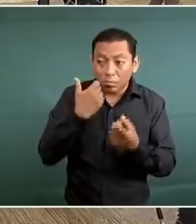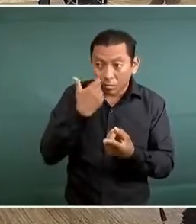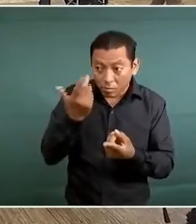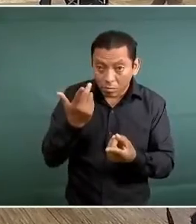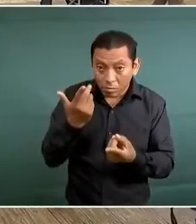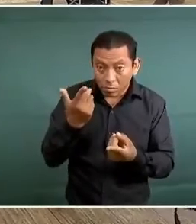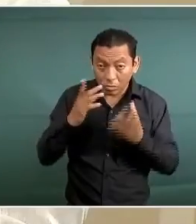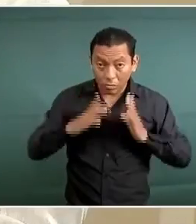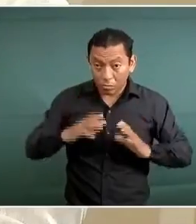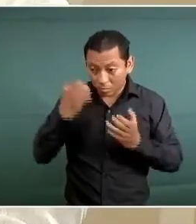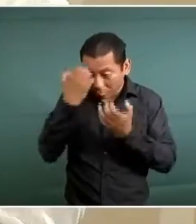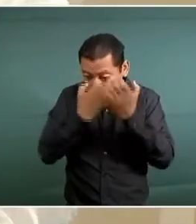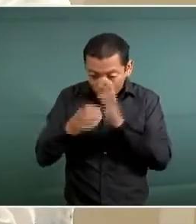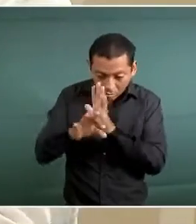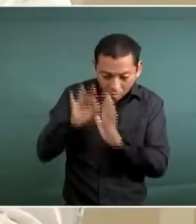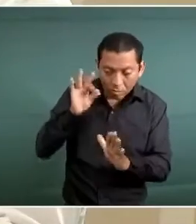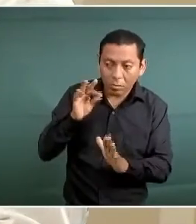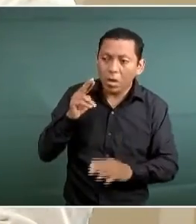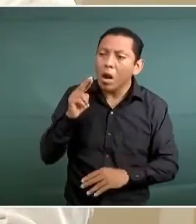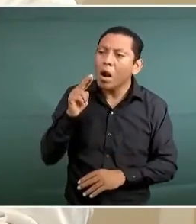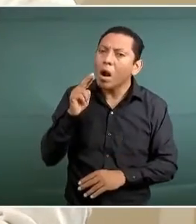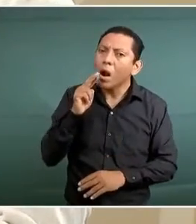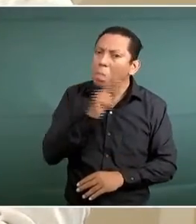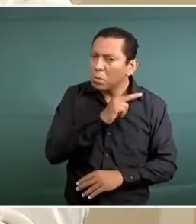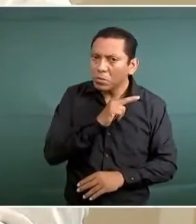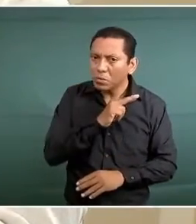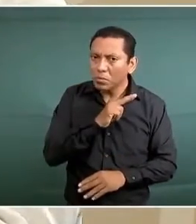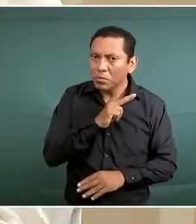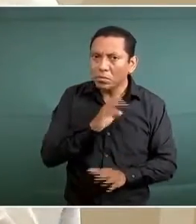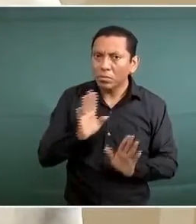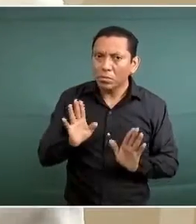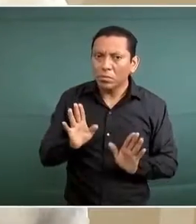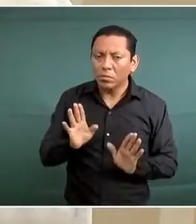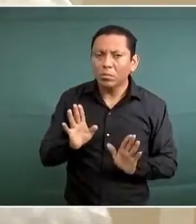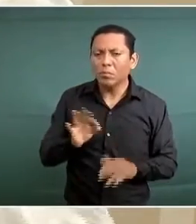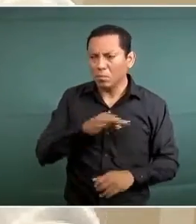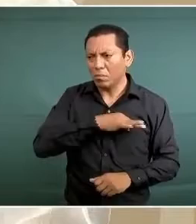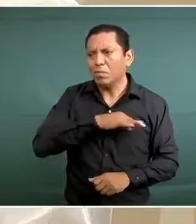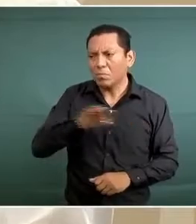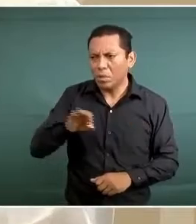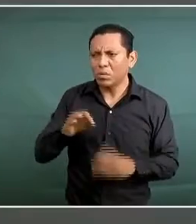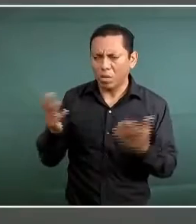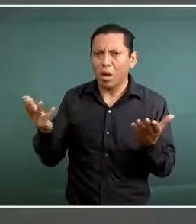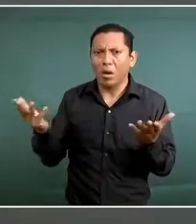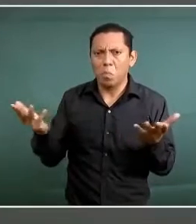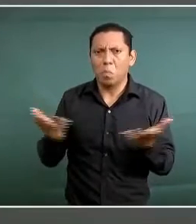rápidas como se les llama pueda hacer